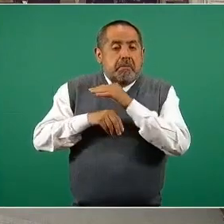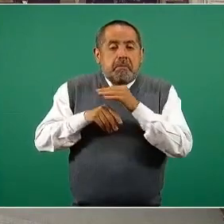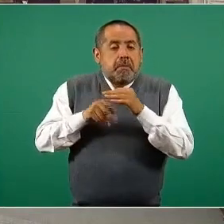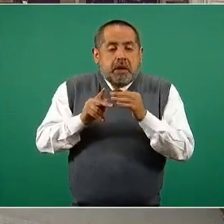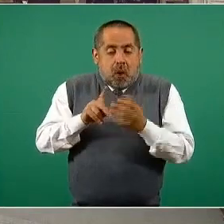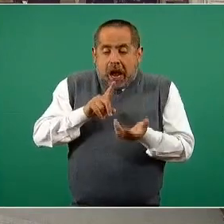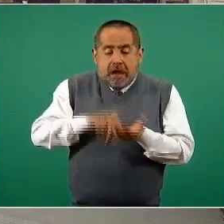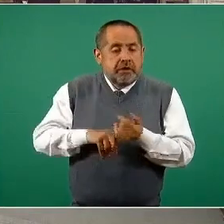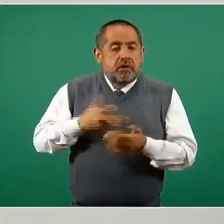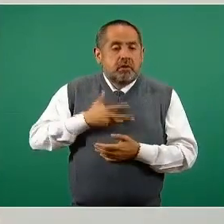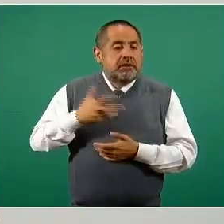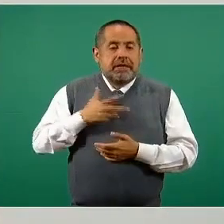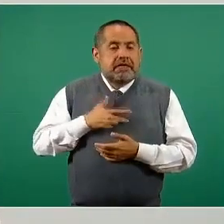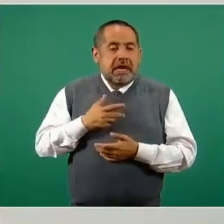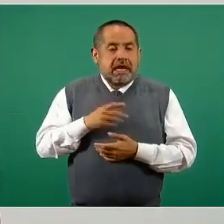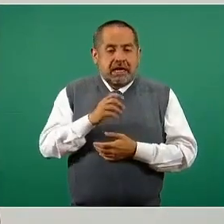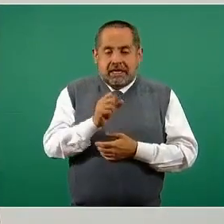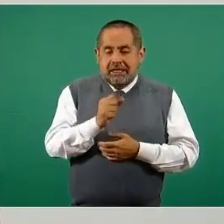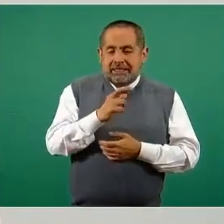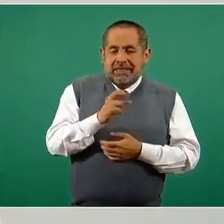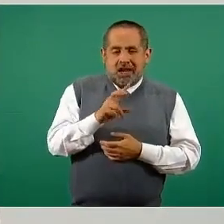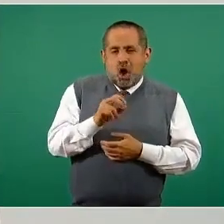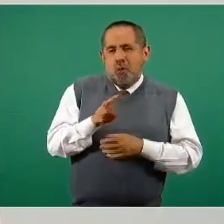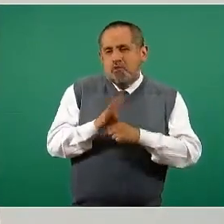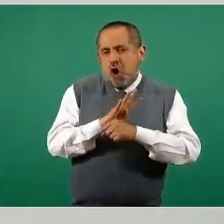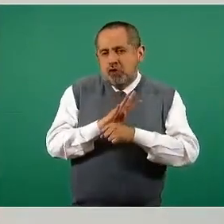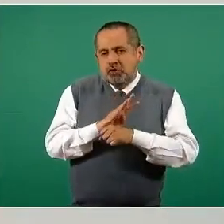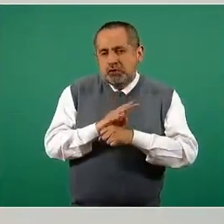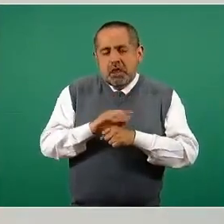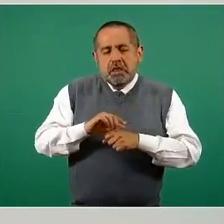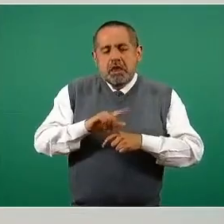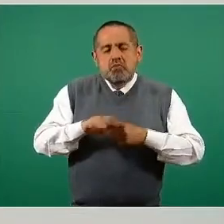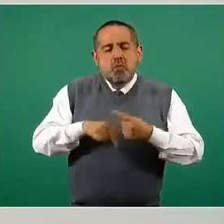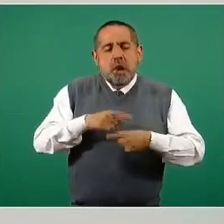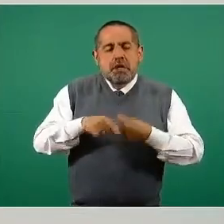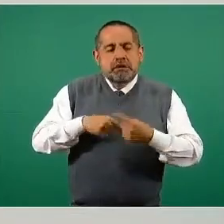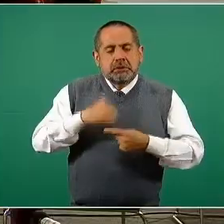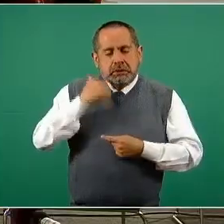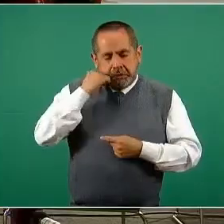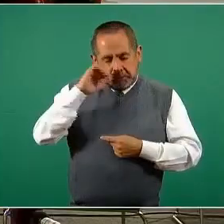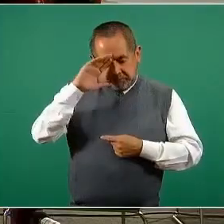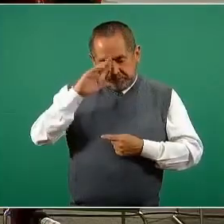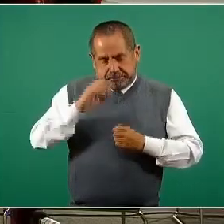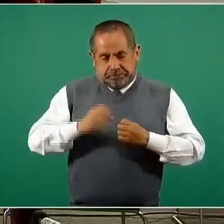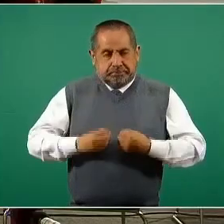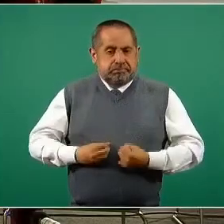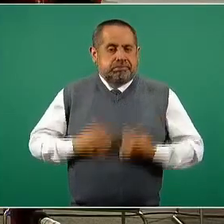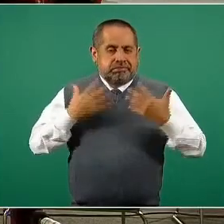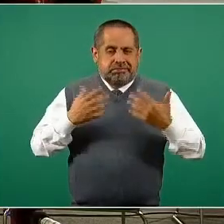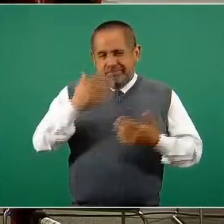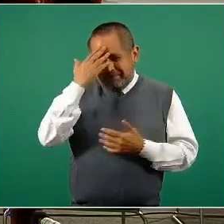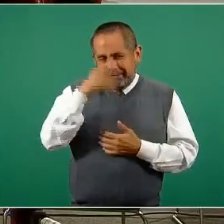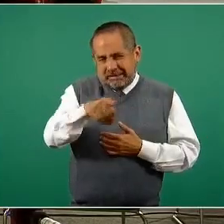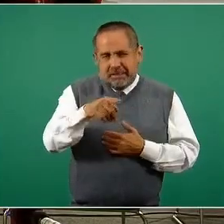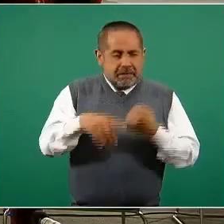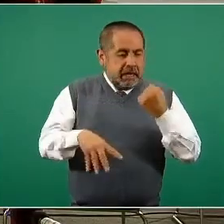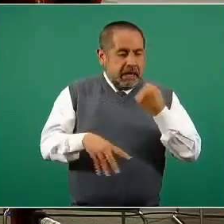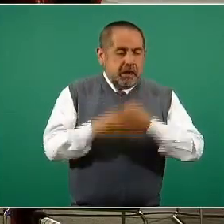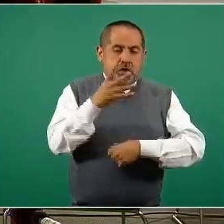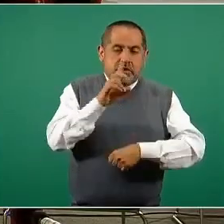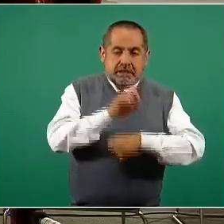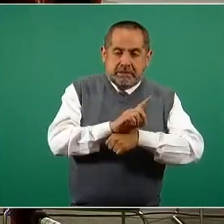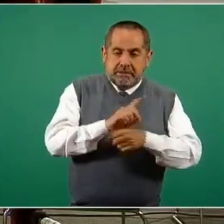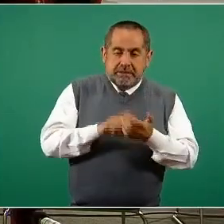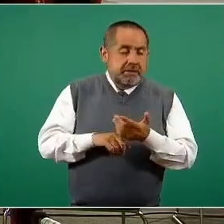de incubación para desarrollar signos y síntomas que se ha medido hasta ser de 14 días,